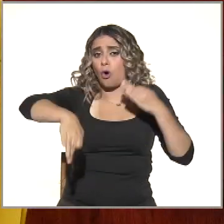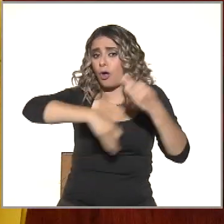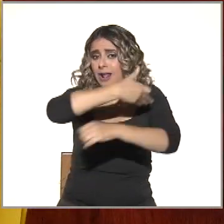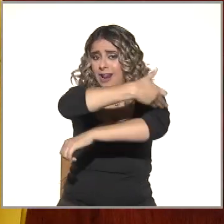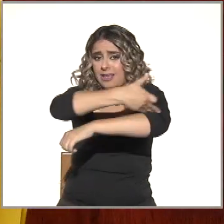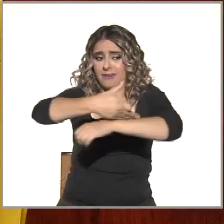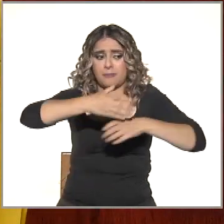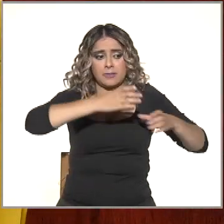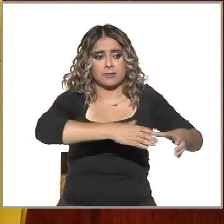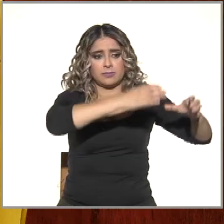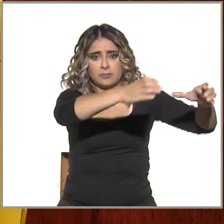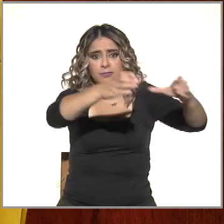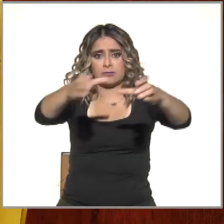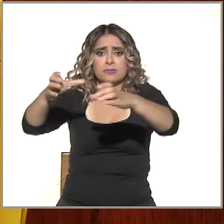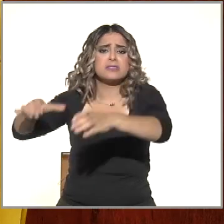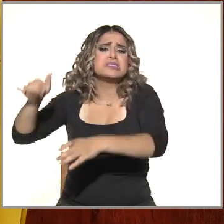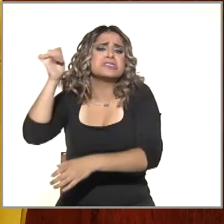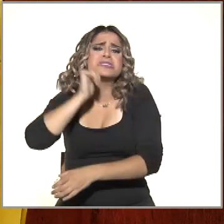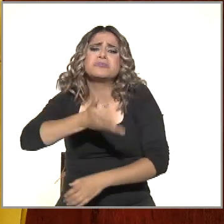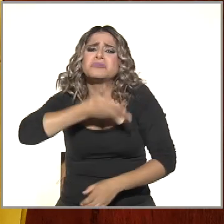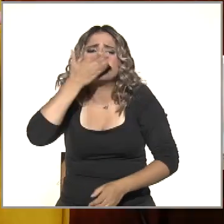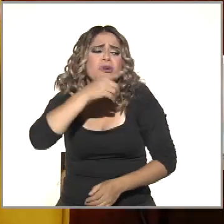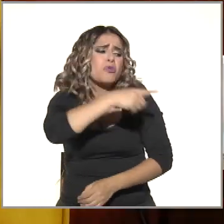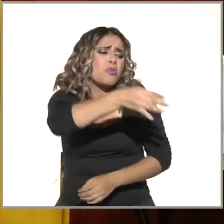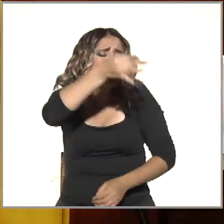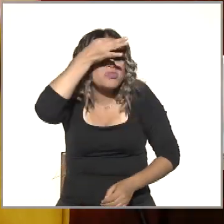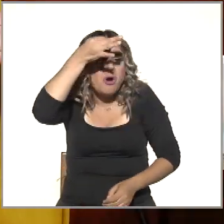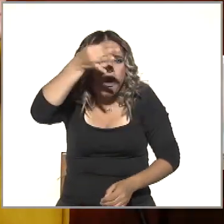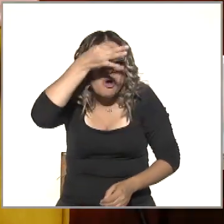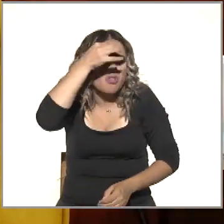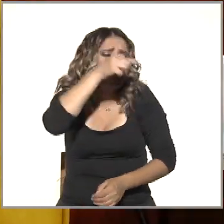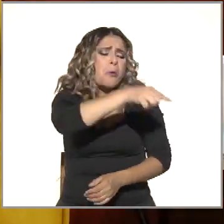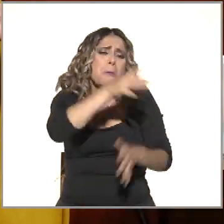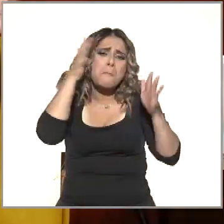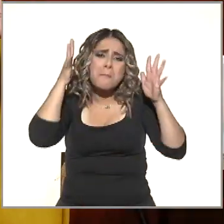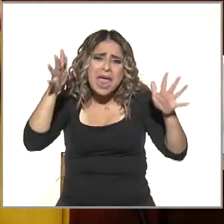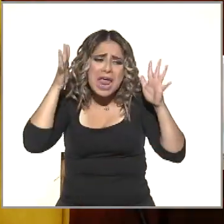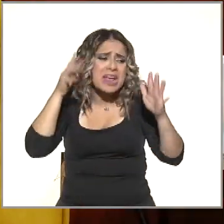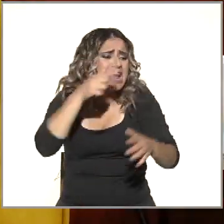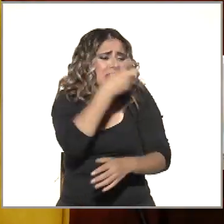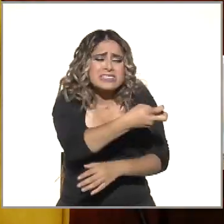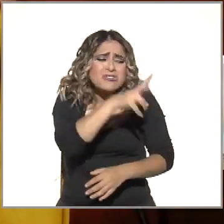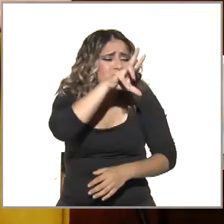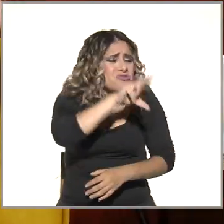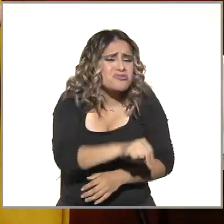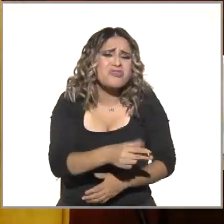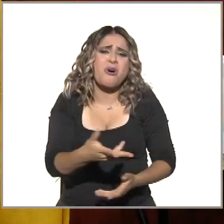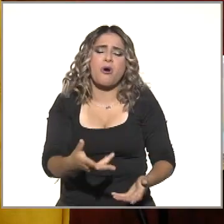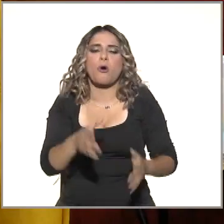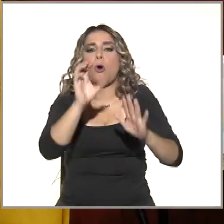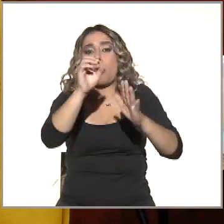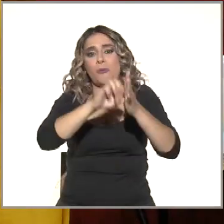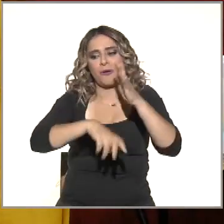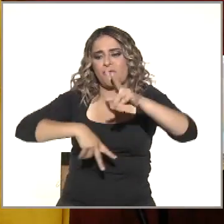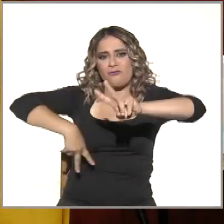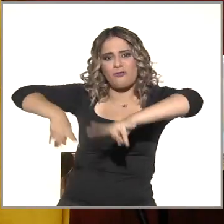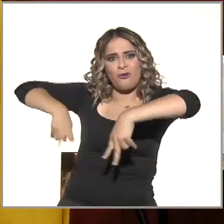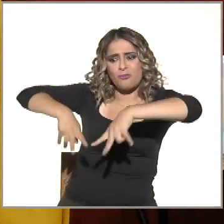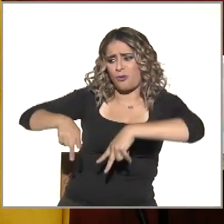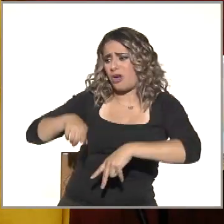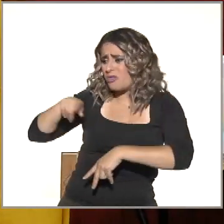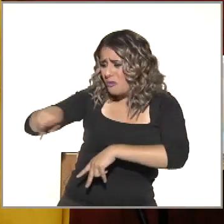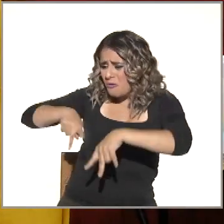oye, pero qué tonto eres. O no seas menso, eso no se hace así. O en el fútbol parece que tienes 2